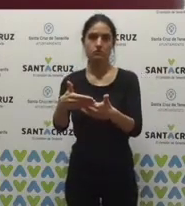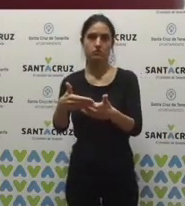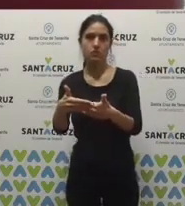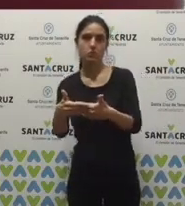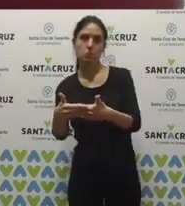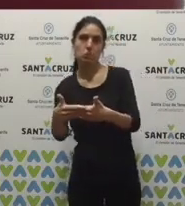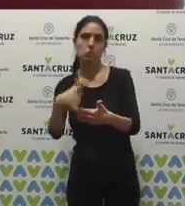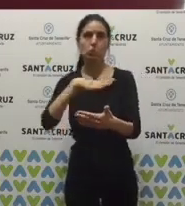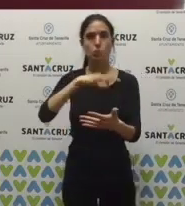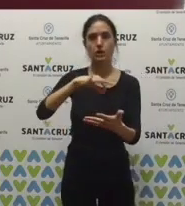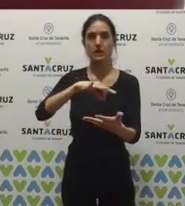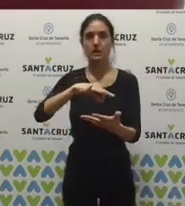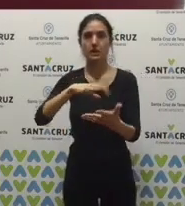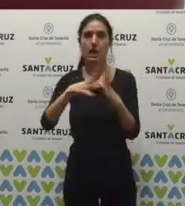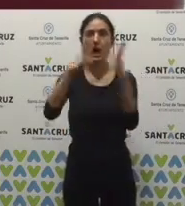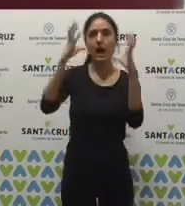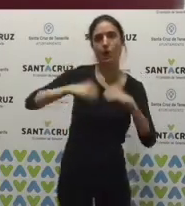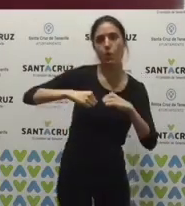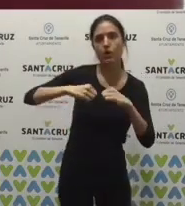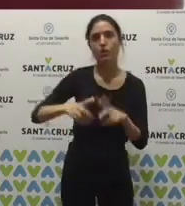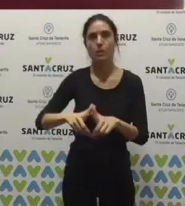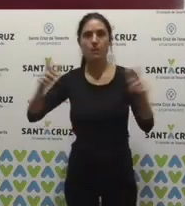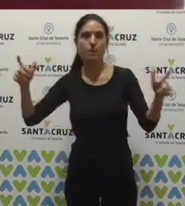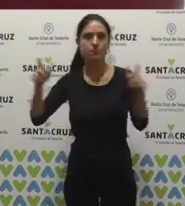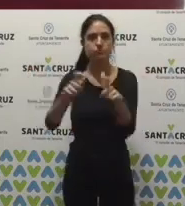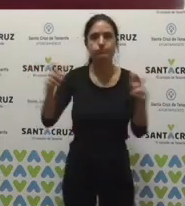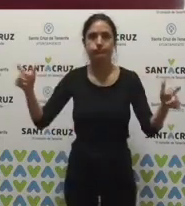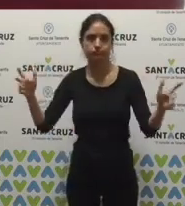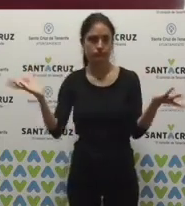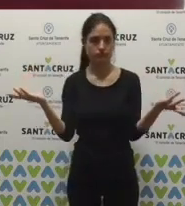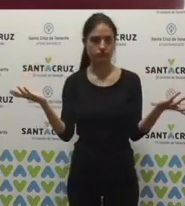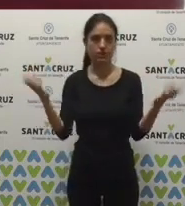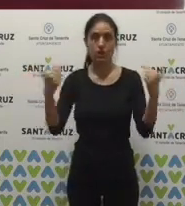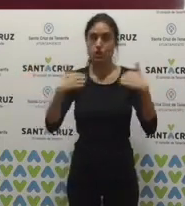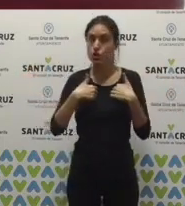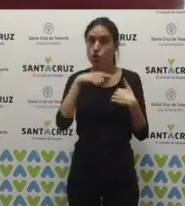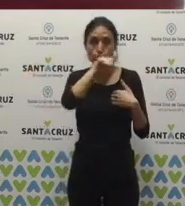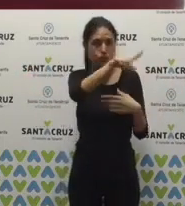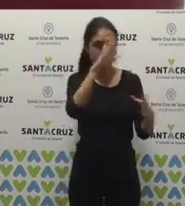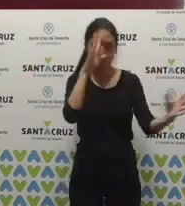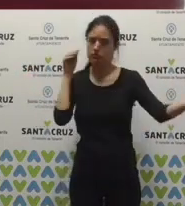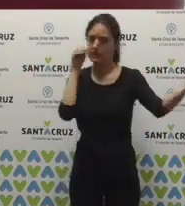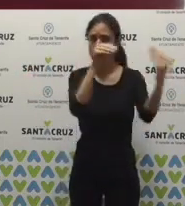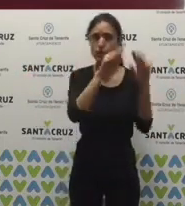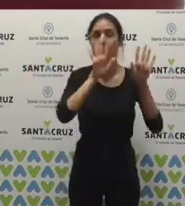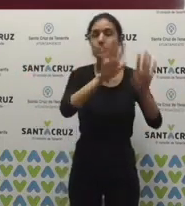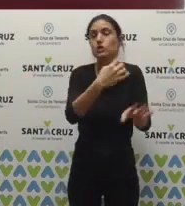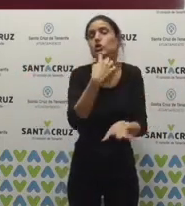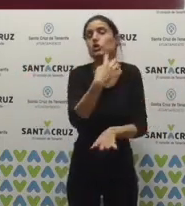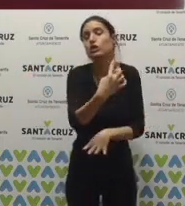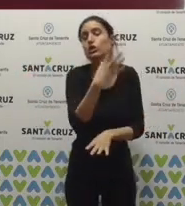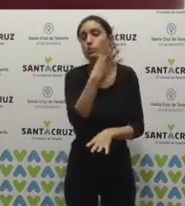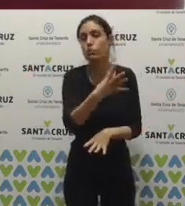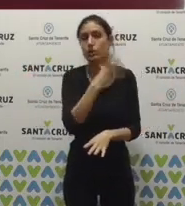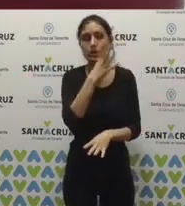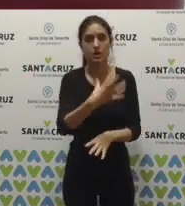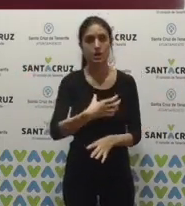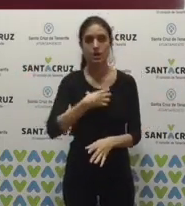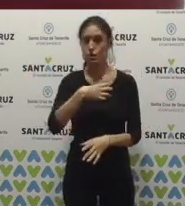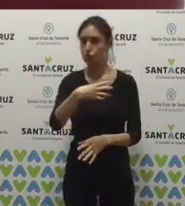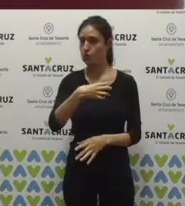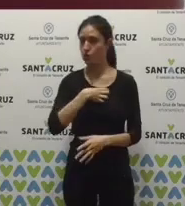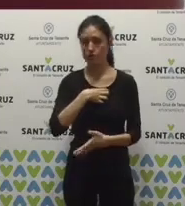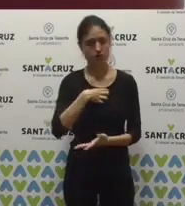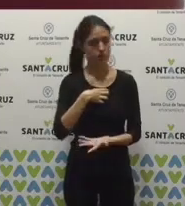llegar a consensos más amplios con ustedes pero no pero le digo a efectos de que no puedes no podemos gustar me